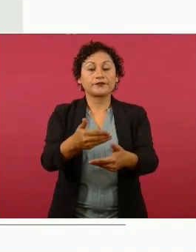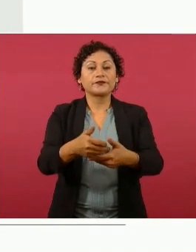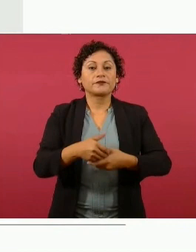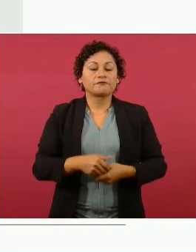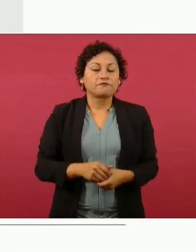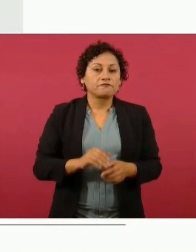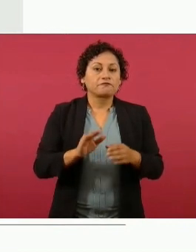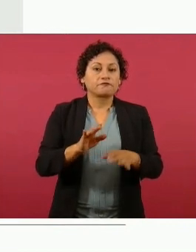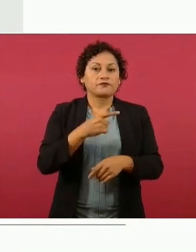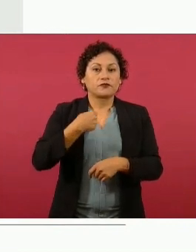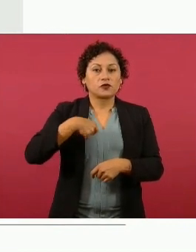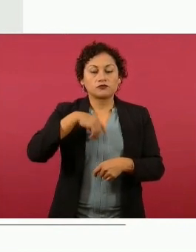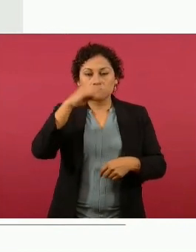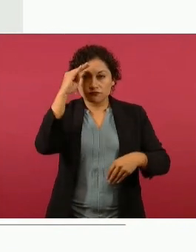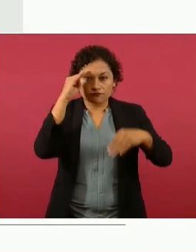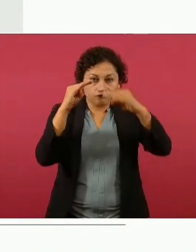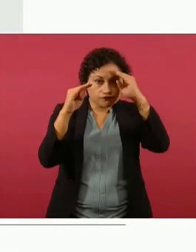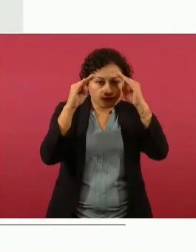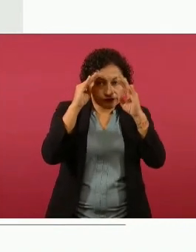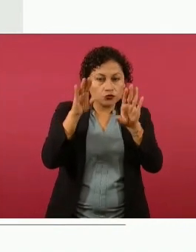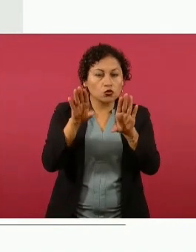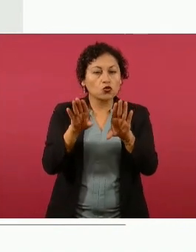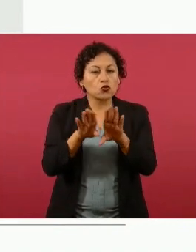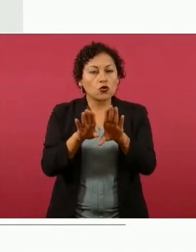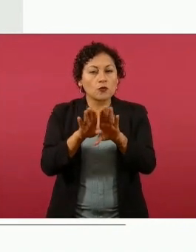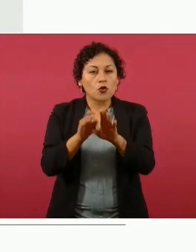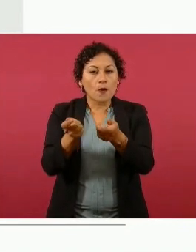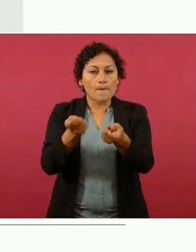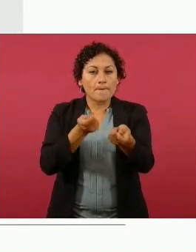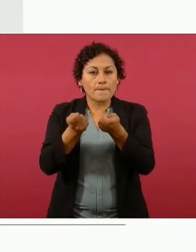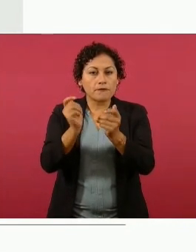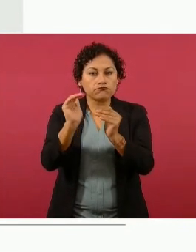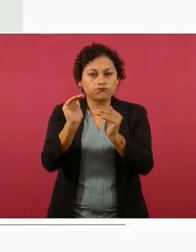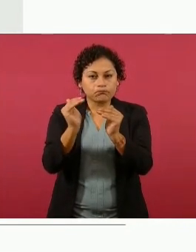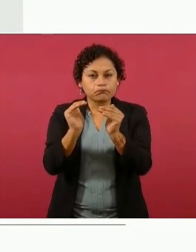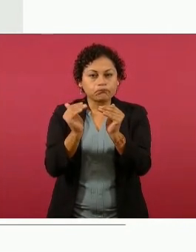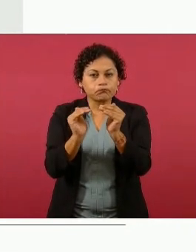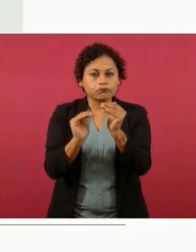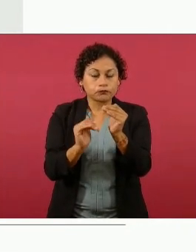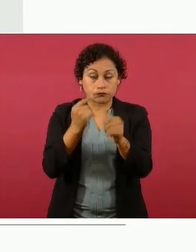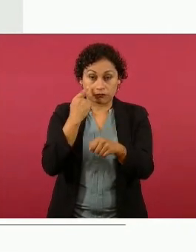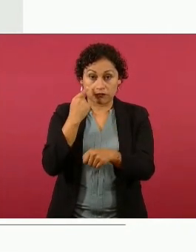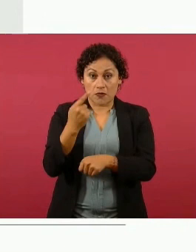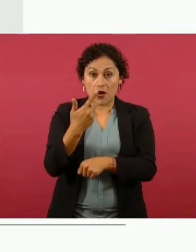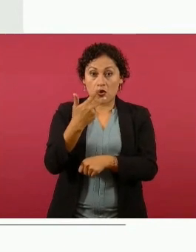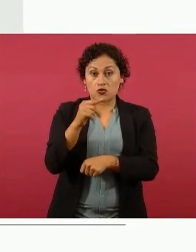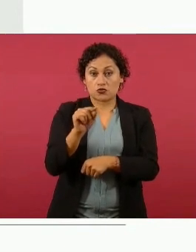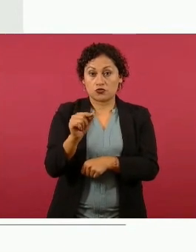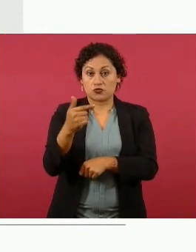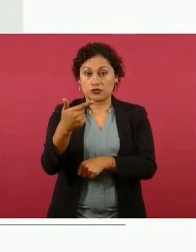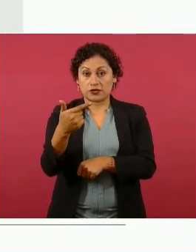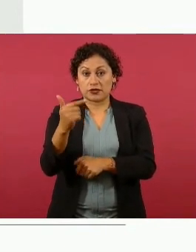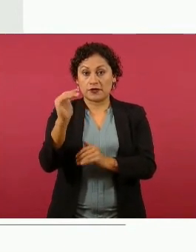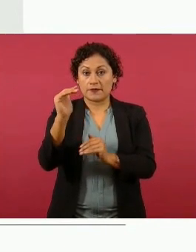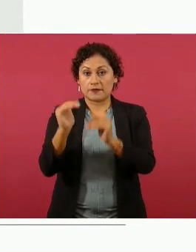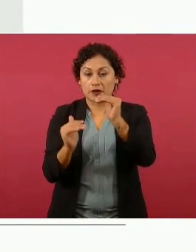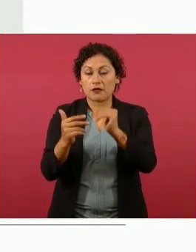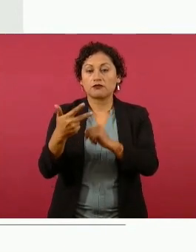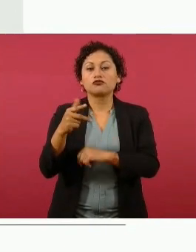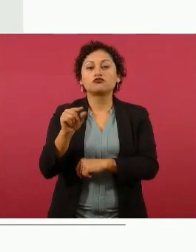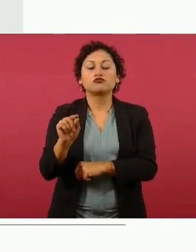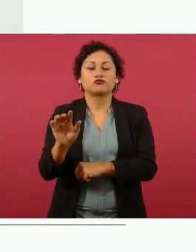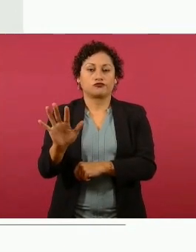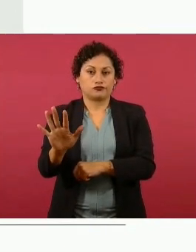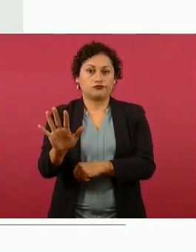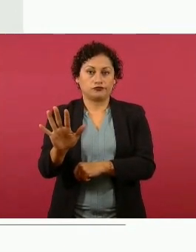buscando que bajen de hoy de ocho siete a ocho cinco no